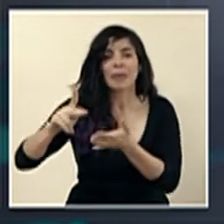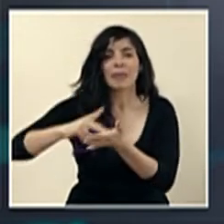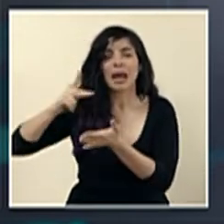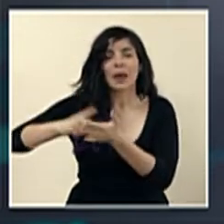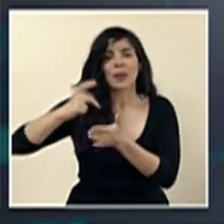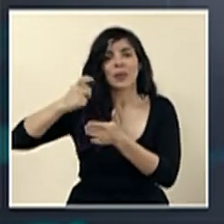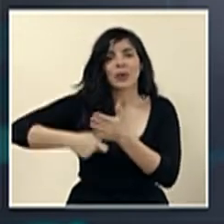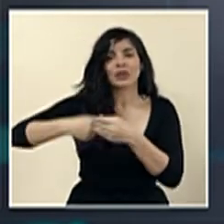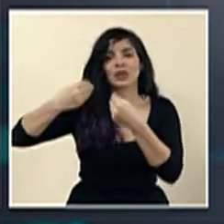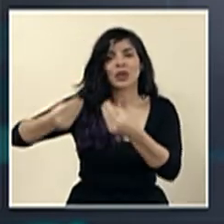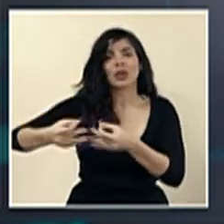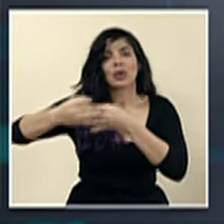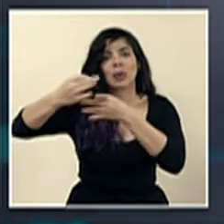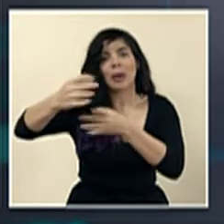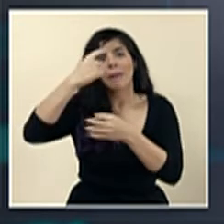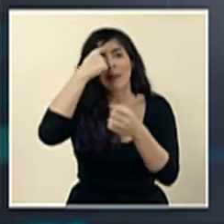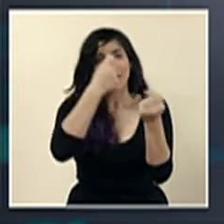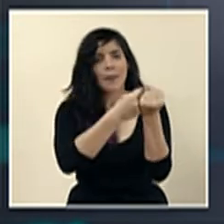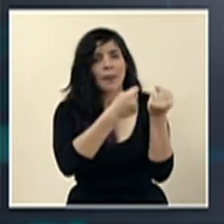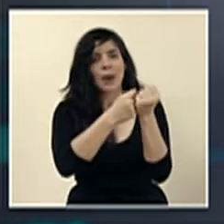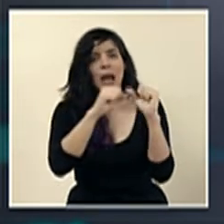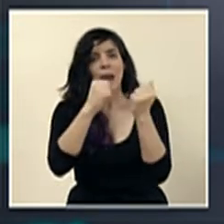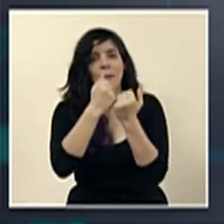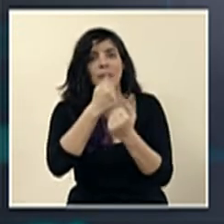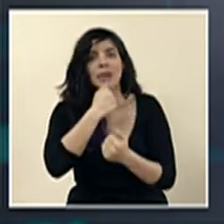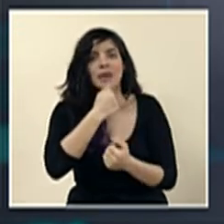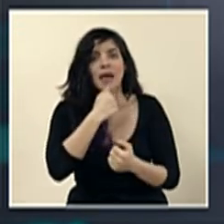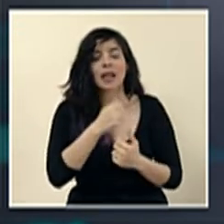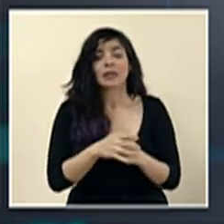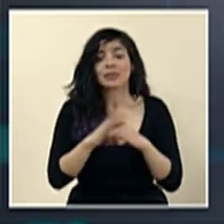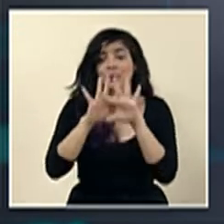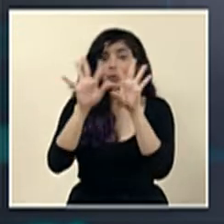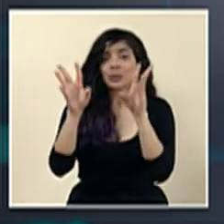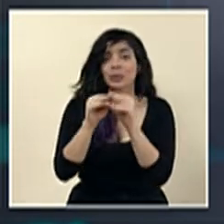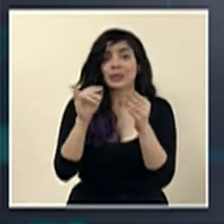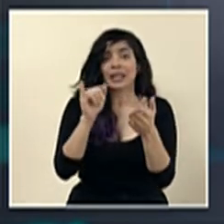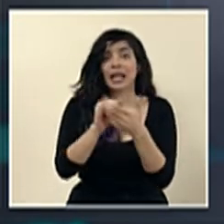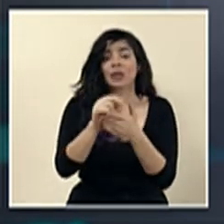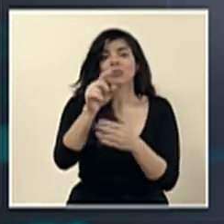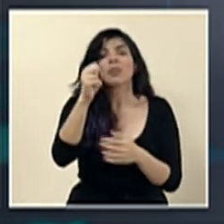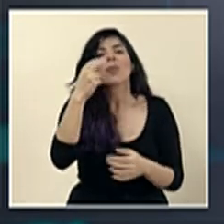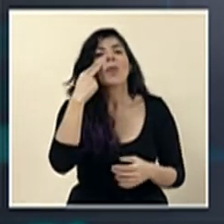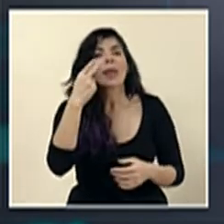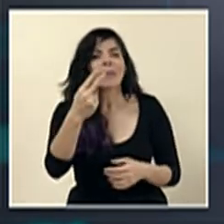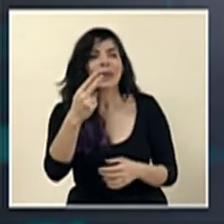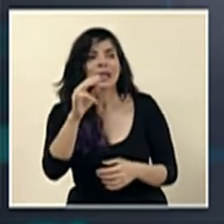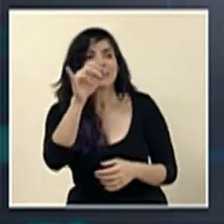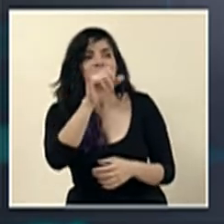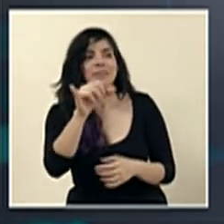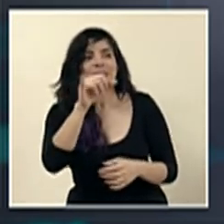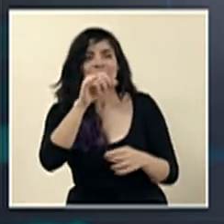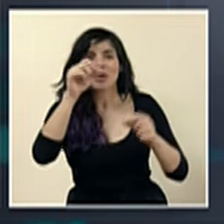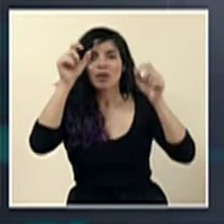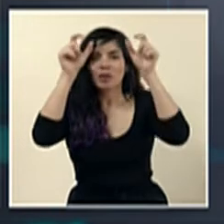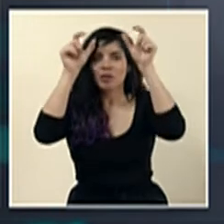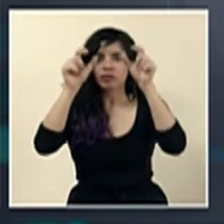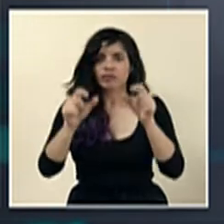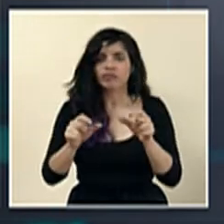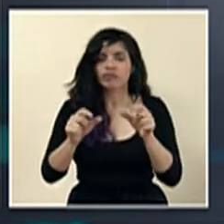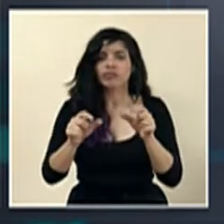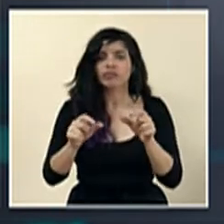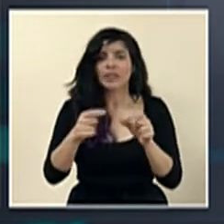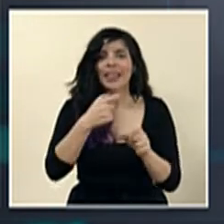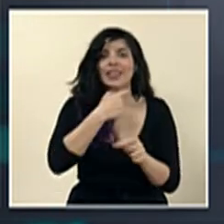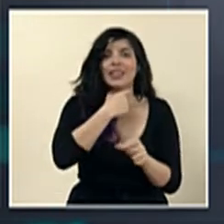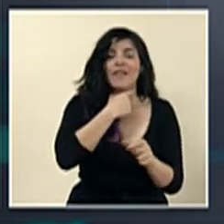tributaria que hemos dado para apoyar al sector privado. Eso hace, ustedes ven las mismas dos barras de